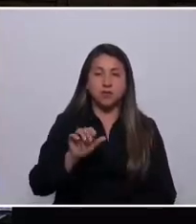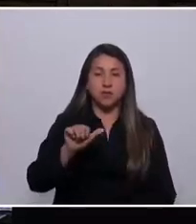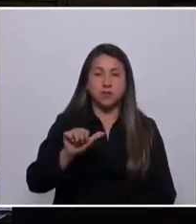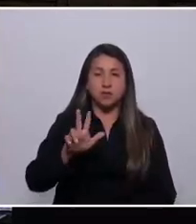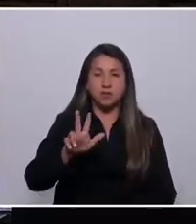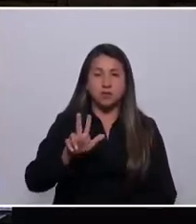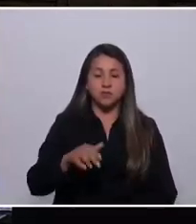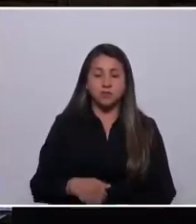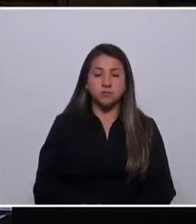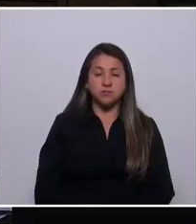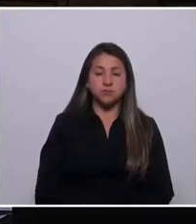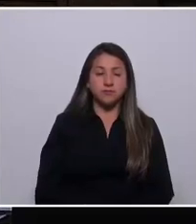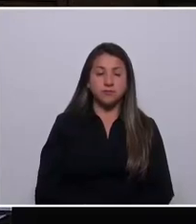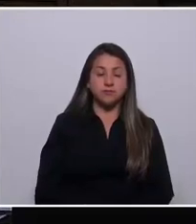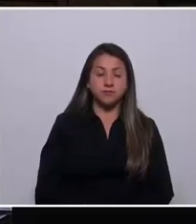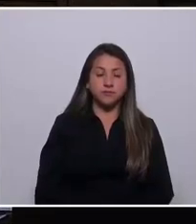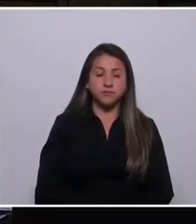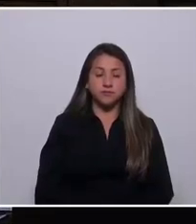68.